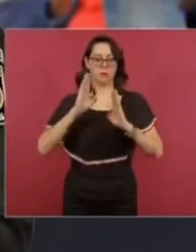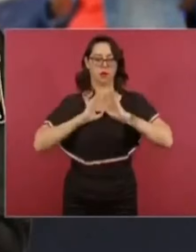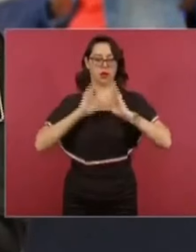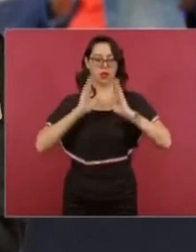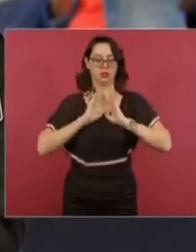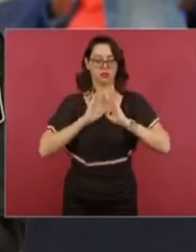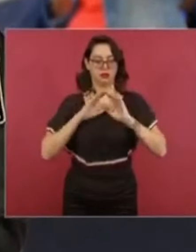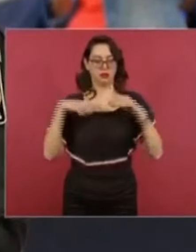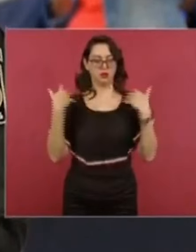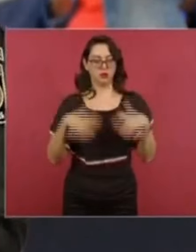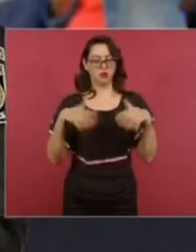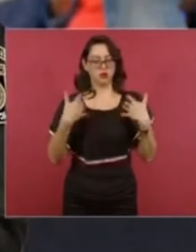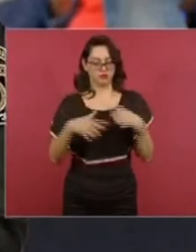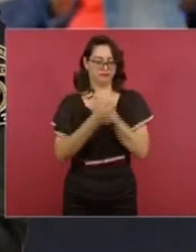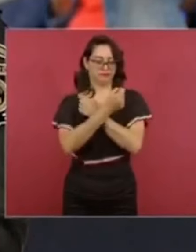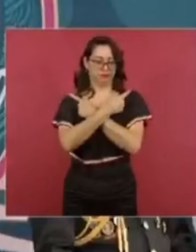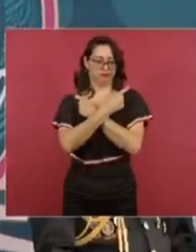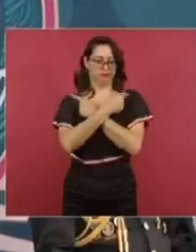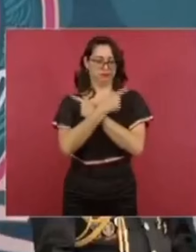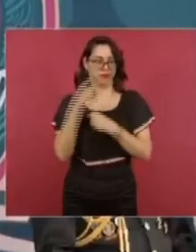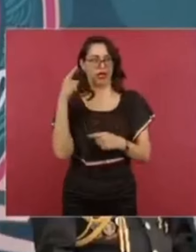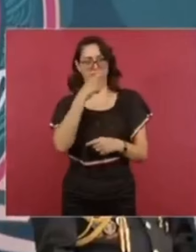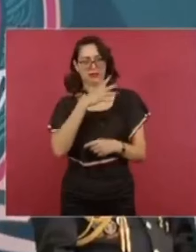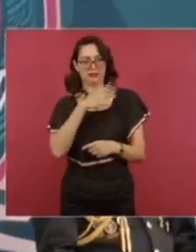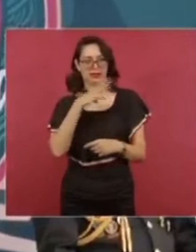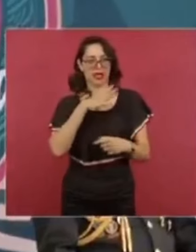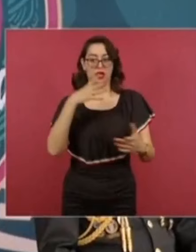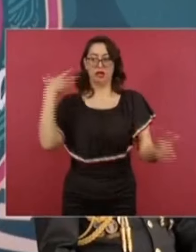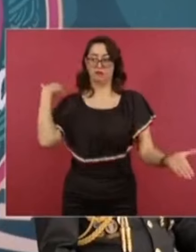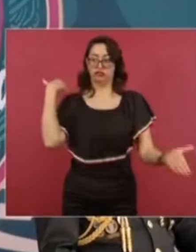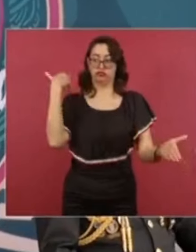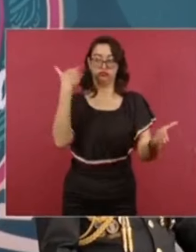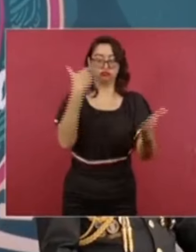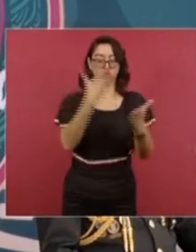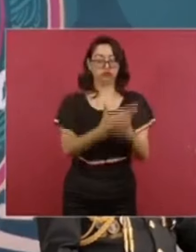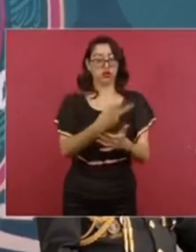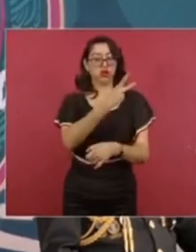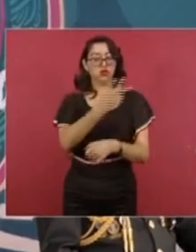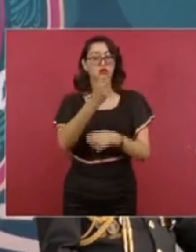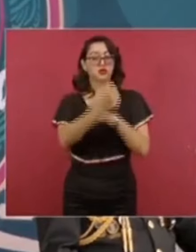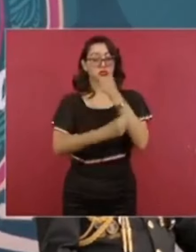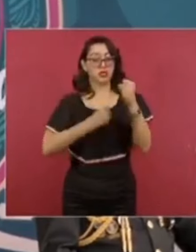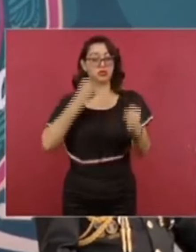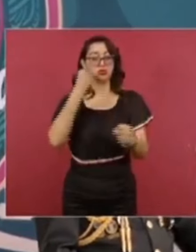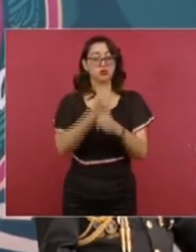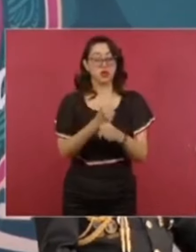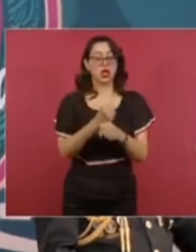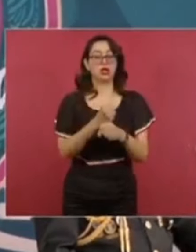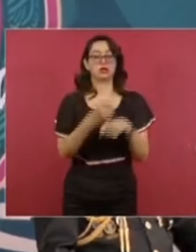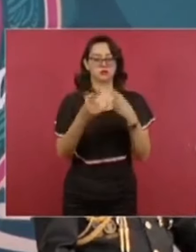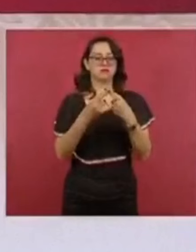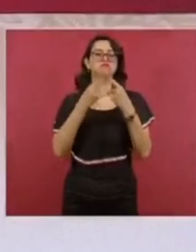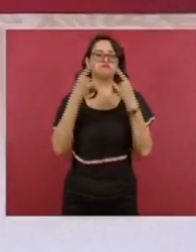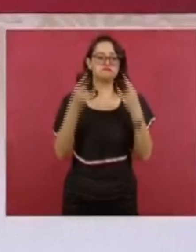Emblemático plantel que a lo largo de estos dos siglos ha escrito su nombre en las páginas del libro de